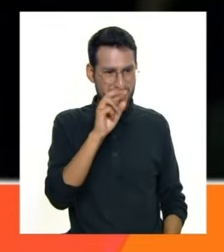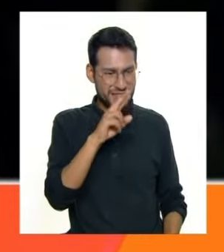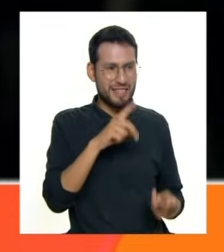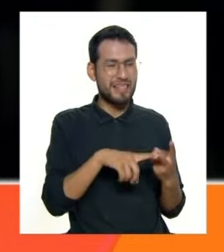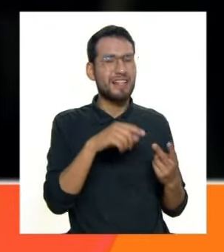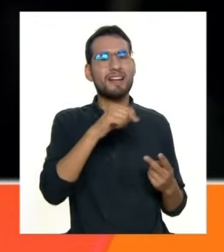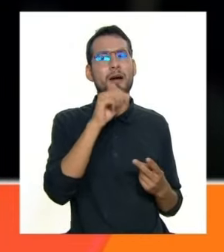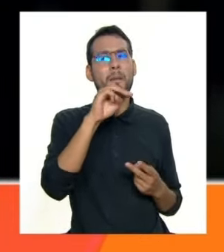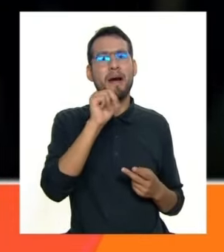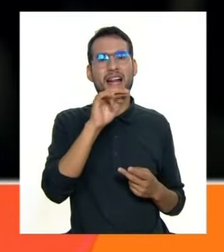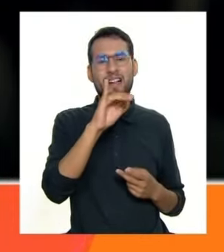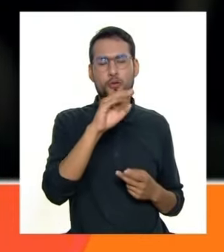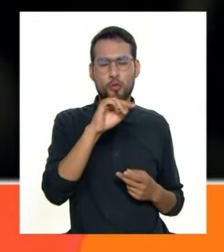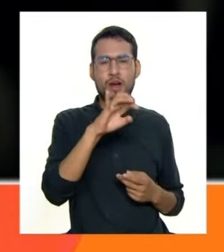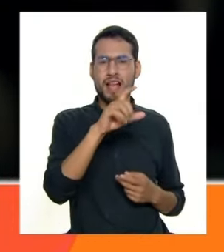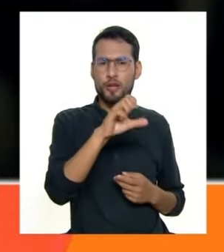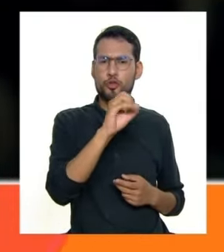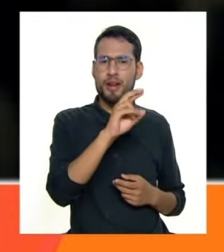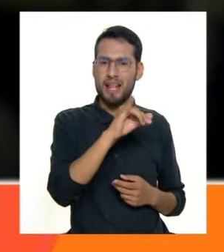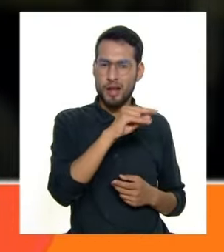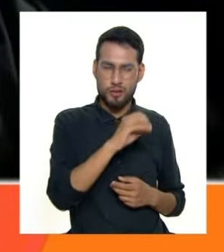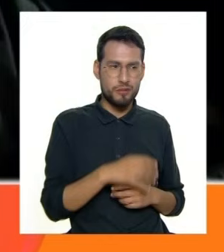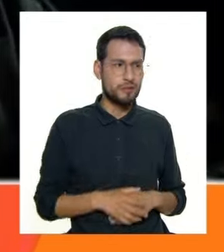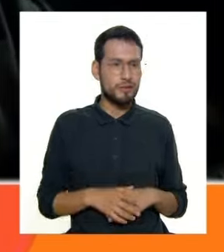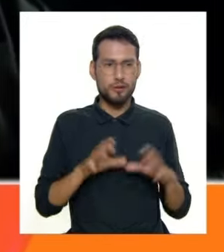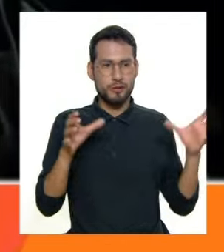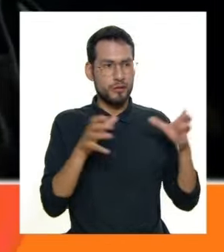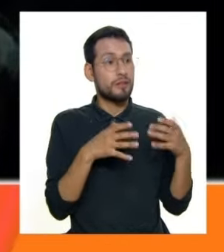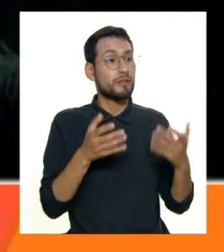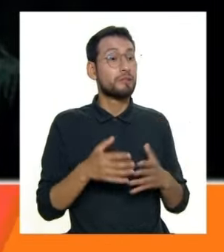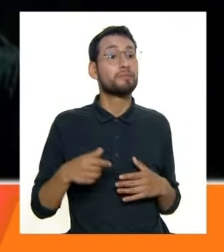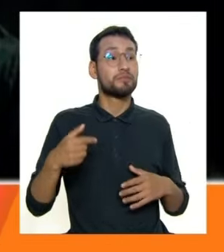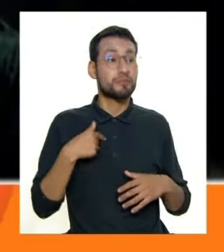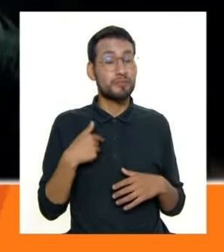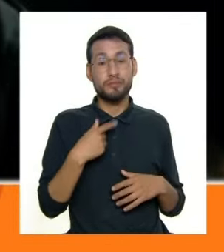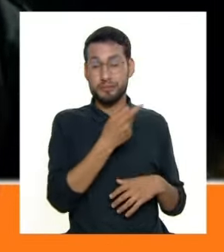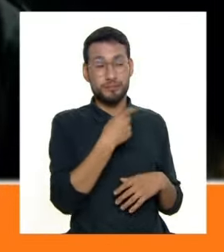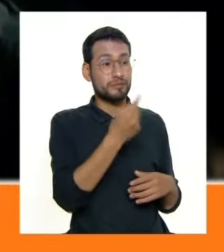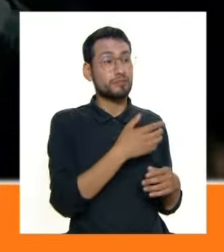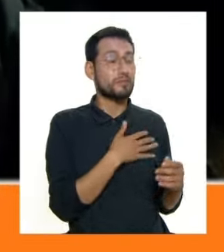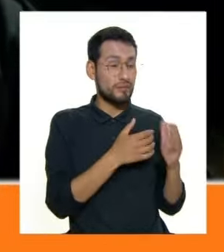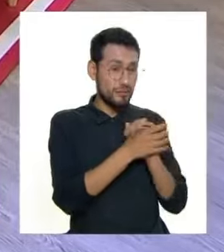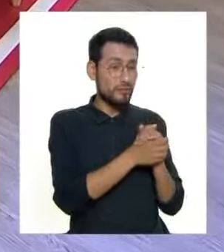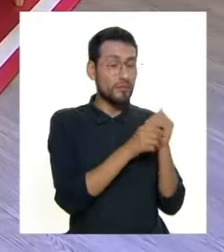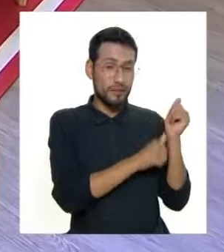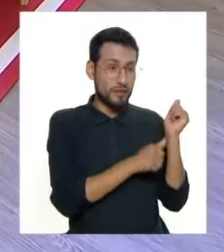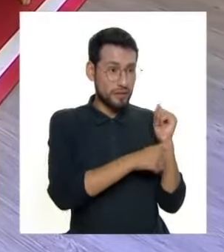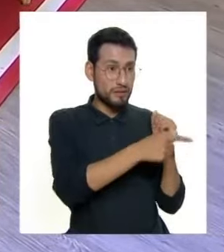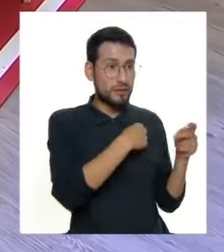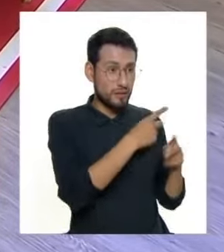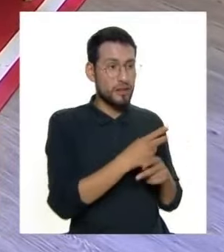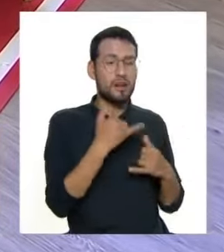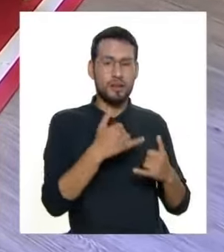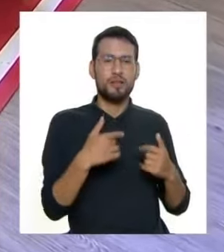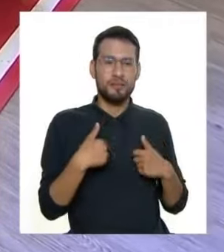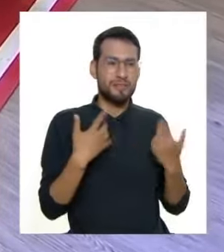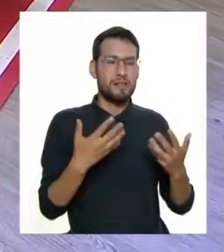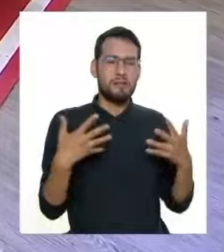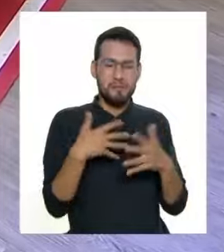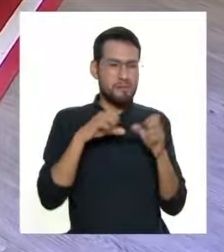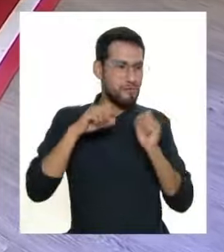con Manuel Soriano en una obra de teatro. Y dije, ya voy a estar con mis hermanos, me van a cuidar. Claro. Y este es el momento de vencer mis